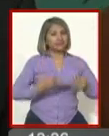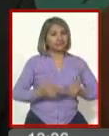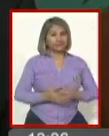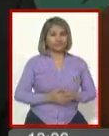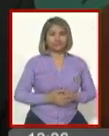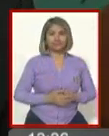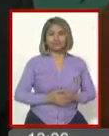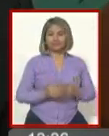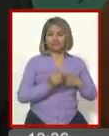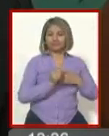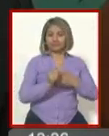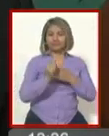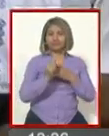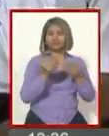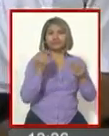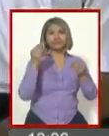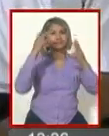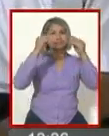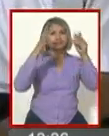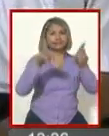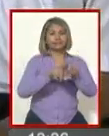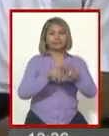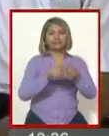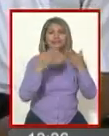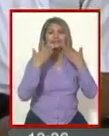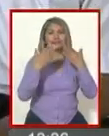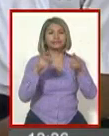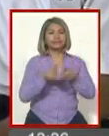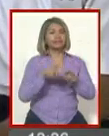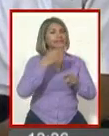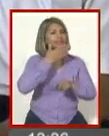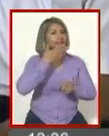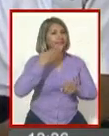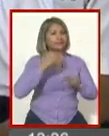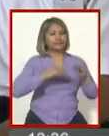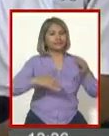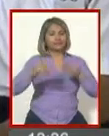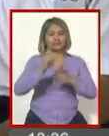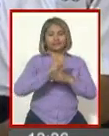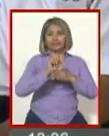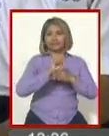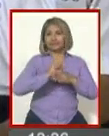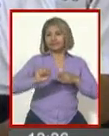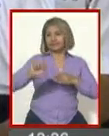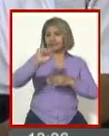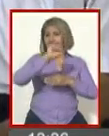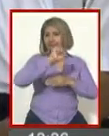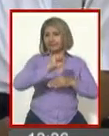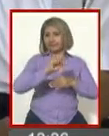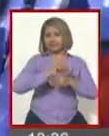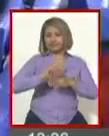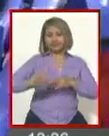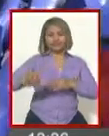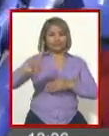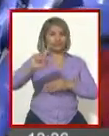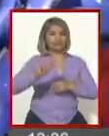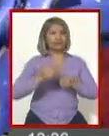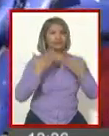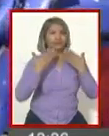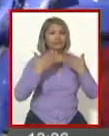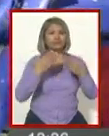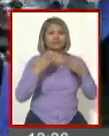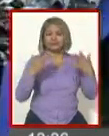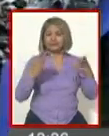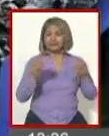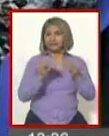los destinos del magisterio. Asimismo, agradeció que se mejoró el nivel técnico superior a un nivel de licenciatura y que gracias